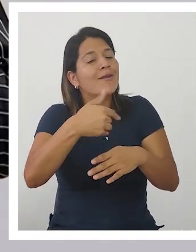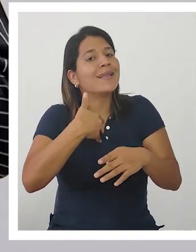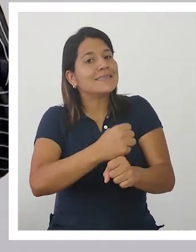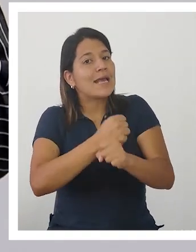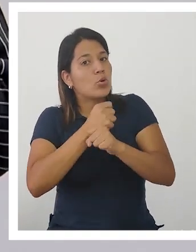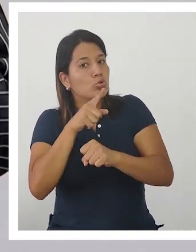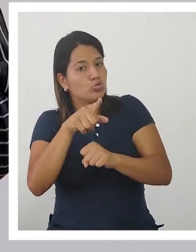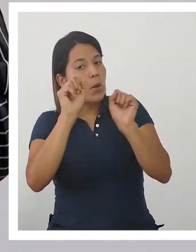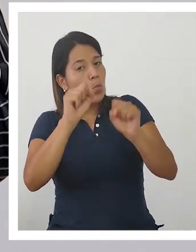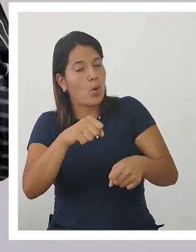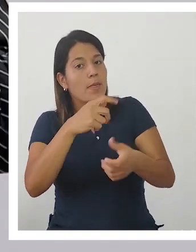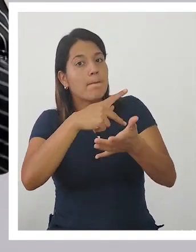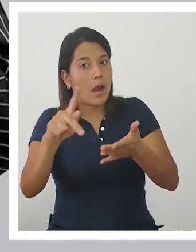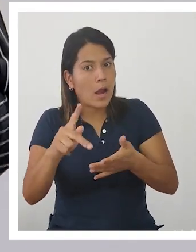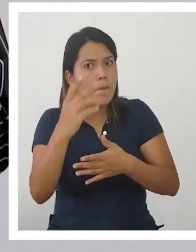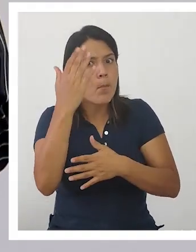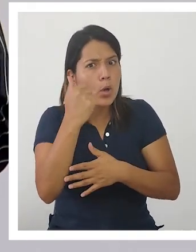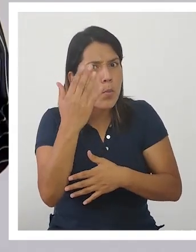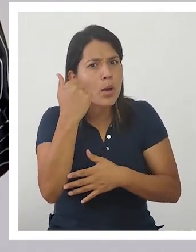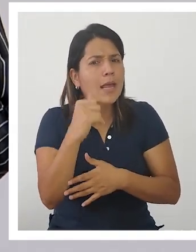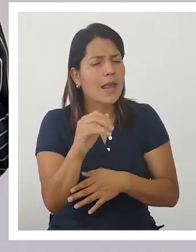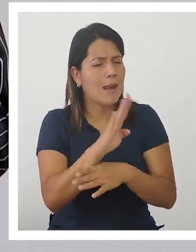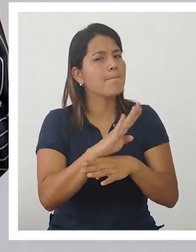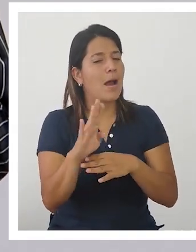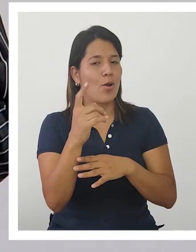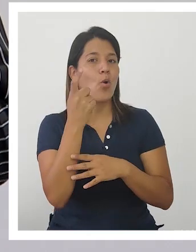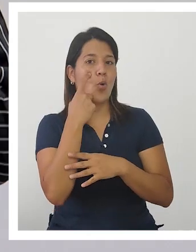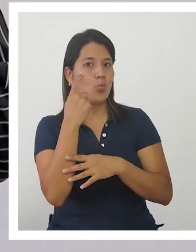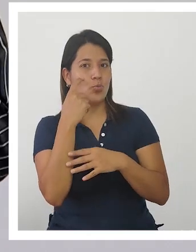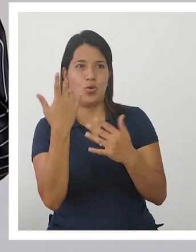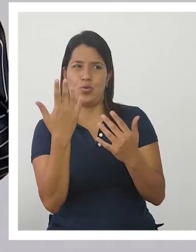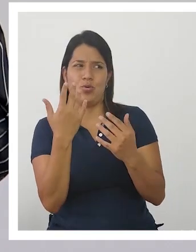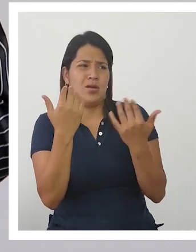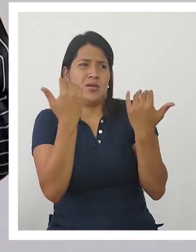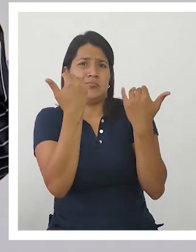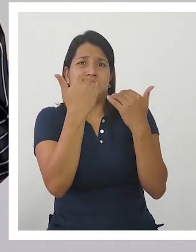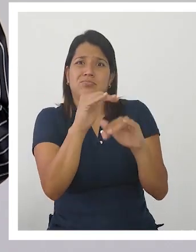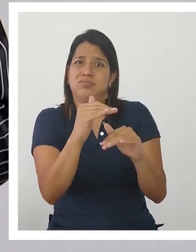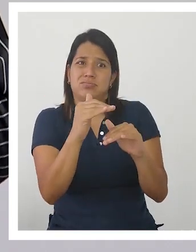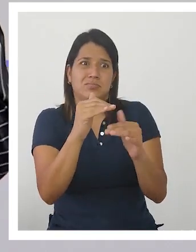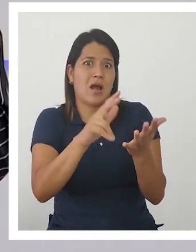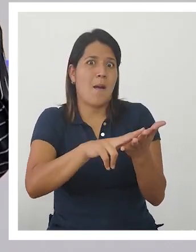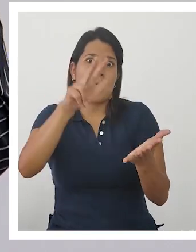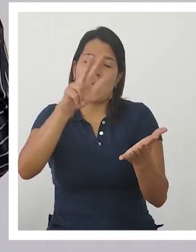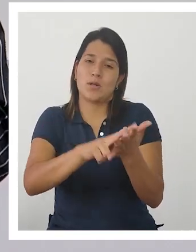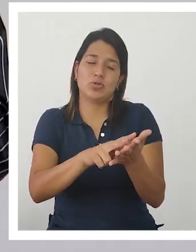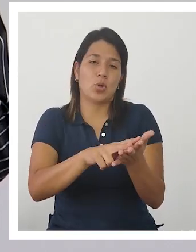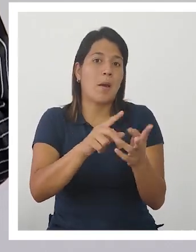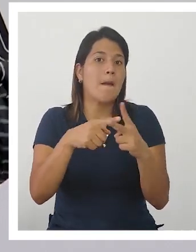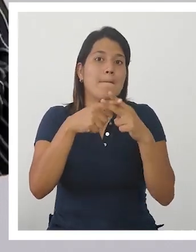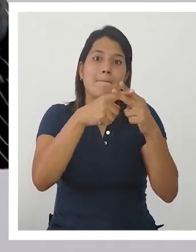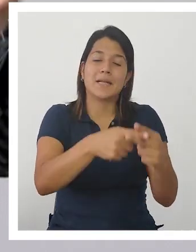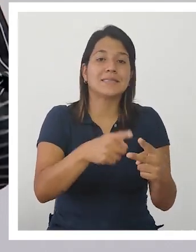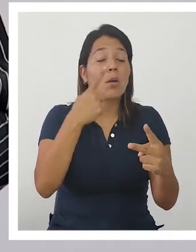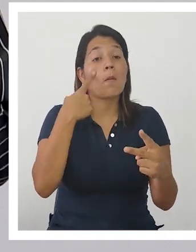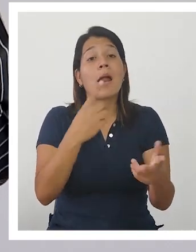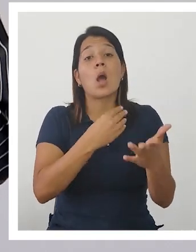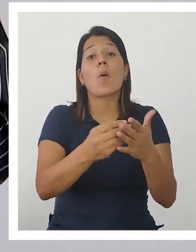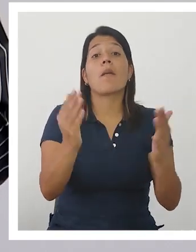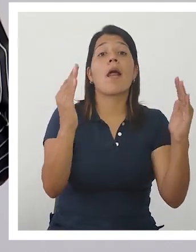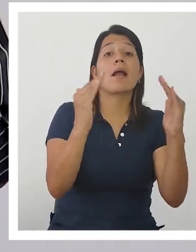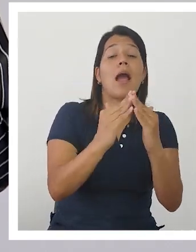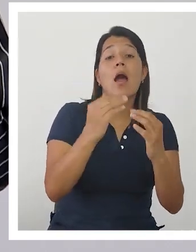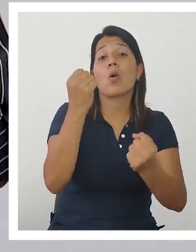visto una limitante en las solicitudes de crédito que tienen ellos, tanto para vivienda, para carros, como para tarjetas de crédito, que son los 3